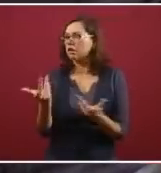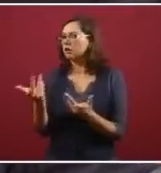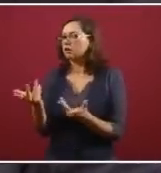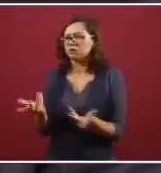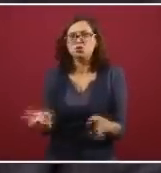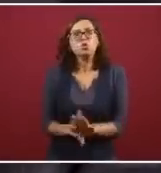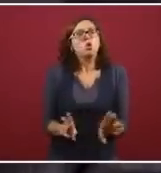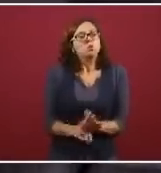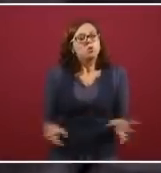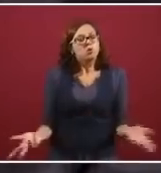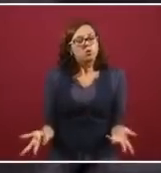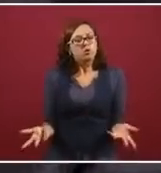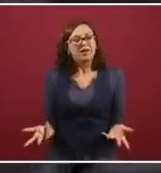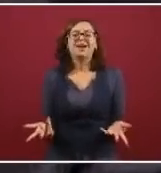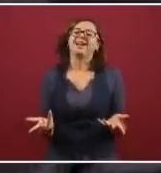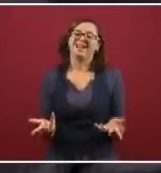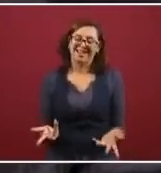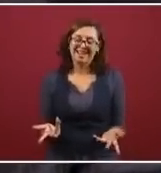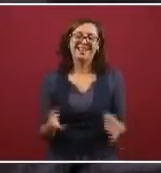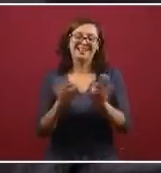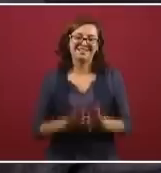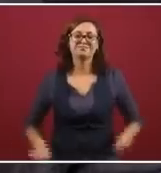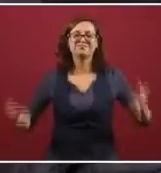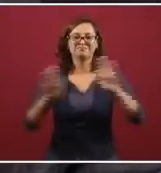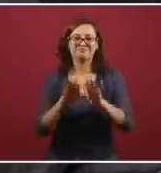cortando de tajo con la corrupción